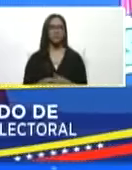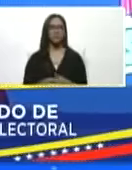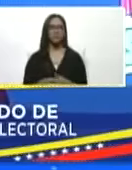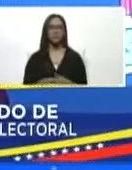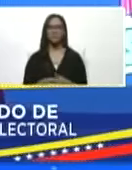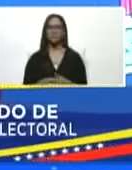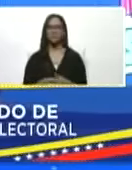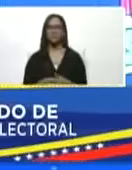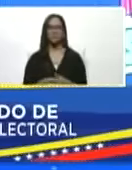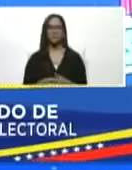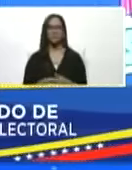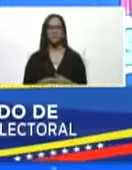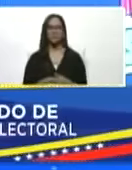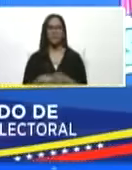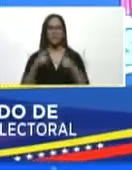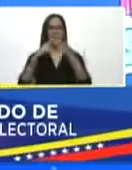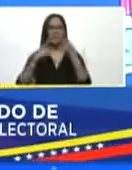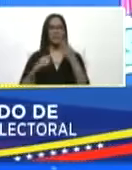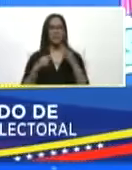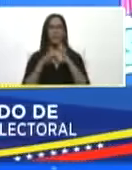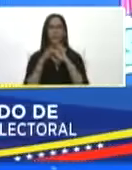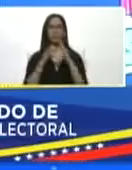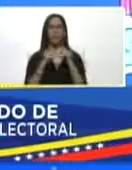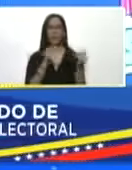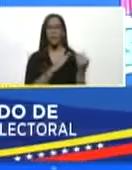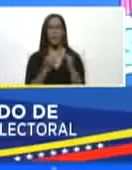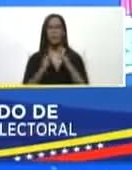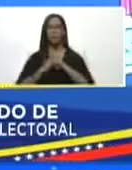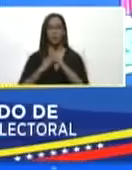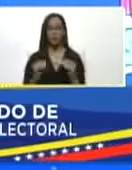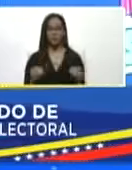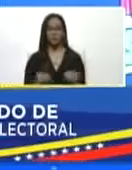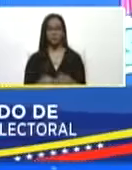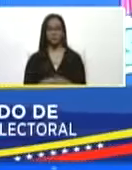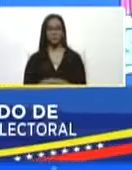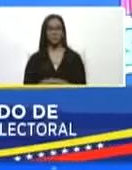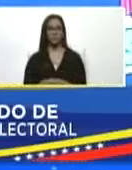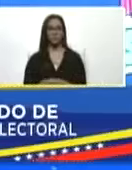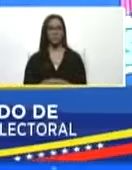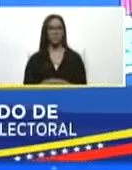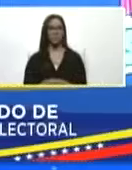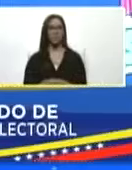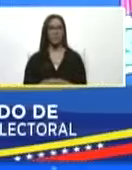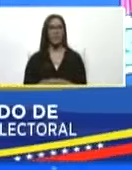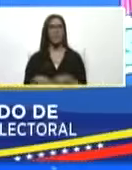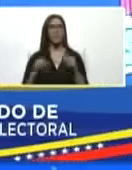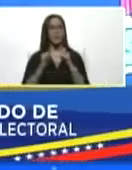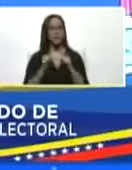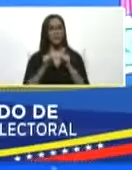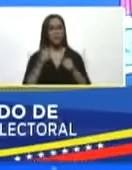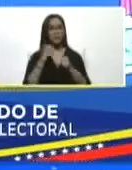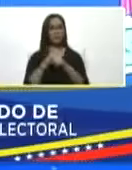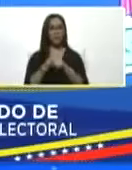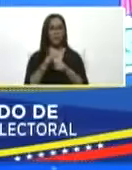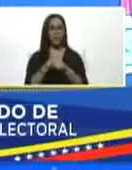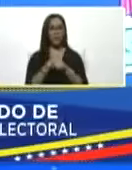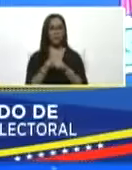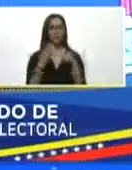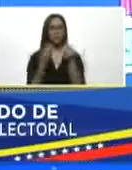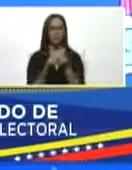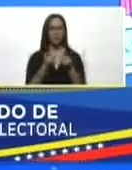etcétera. Unir todas las comunidades, todas, para que sigamos trabajando de la mano con las